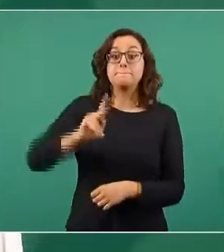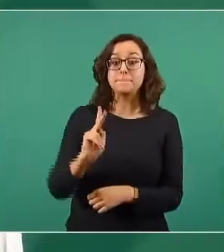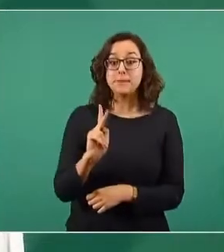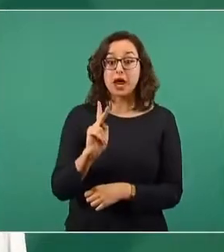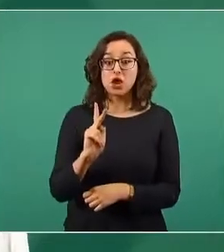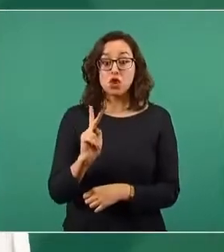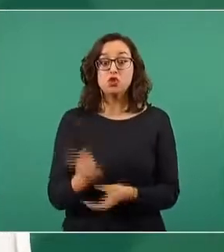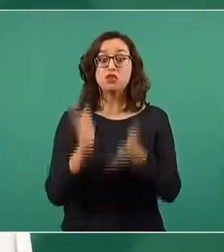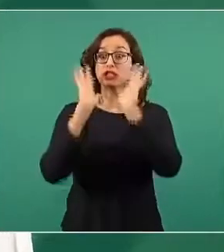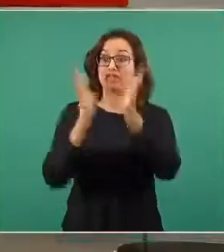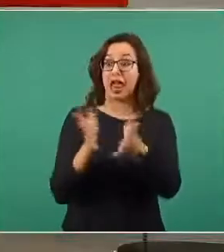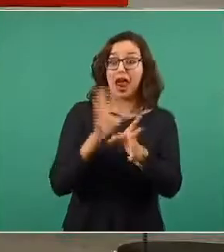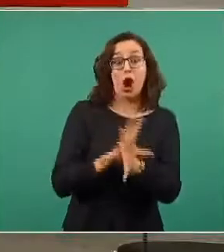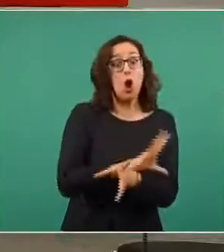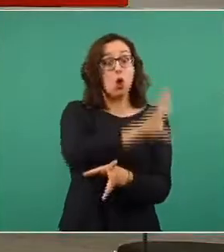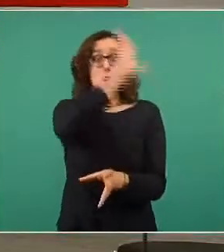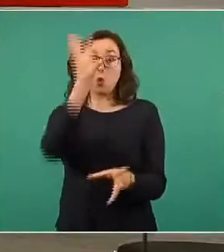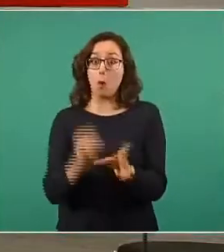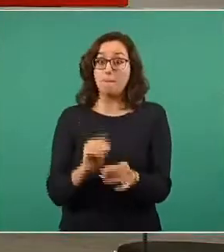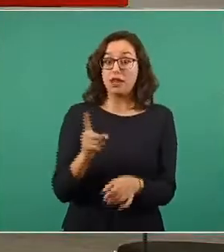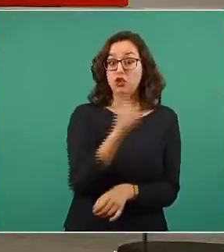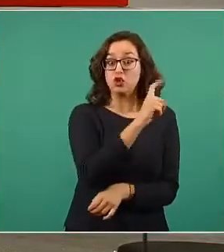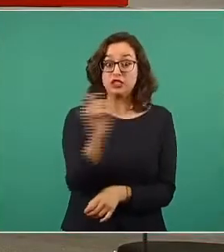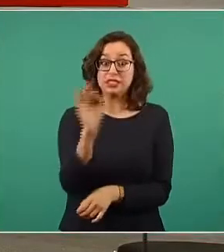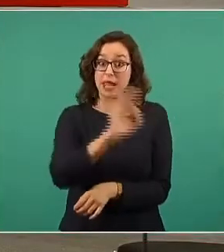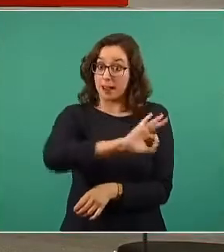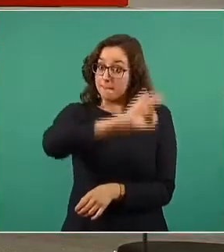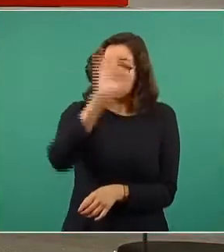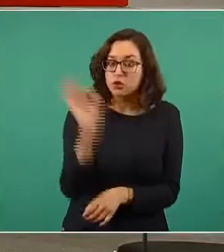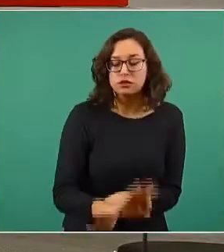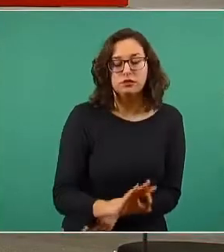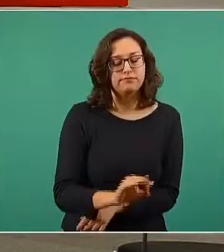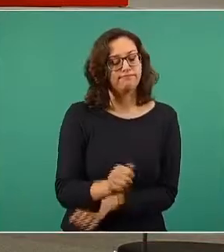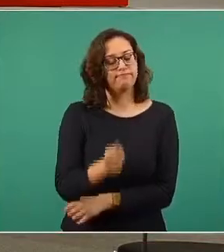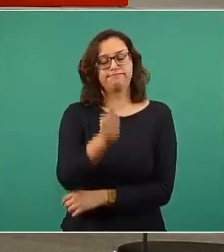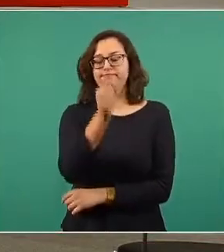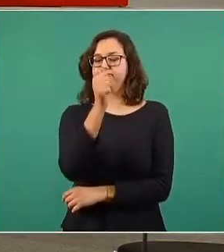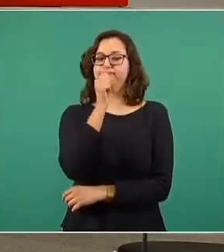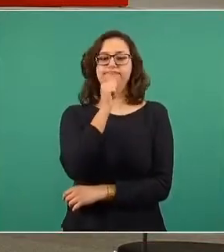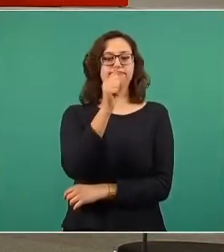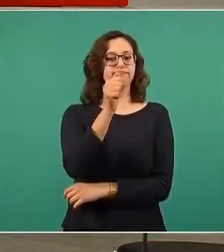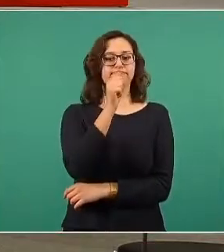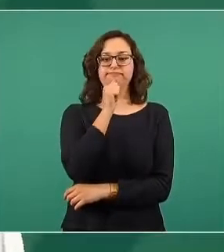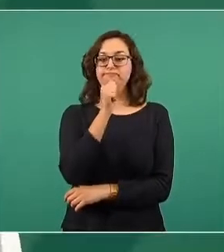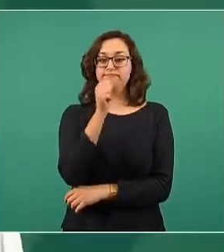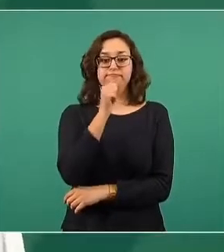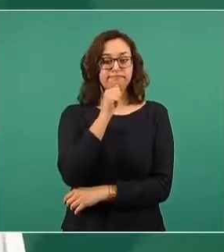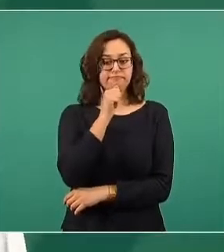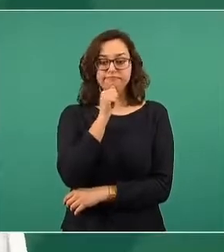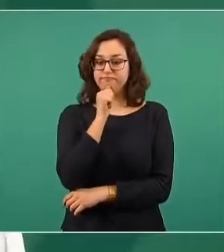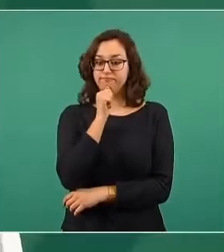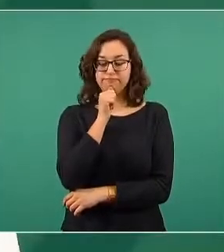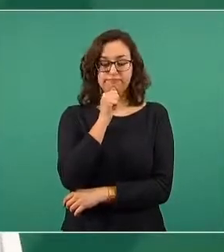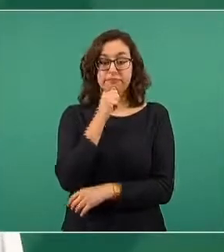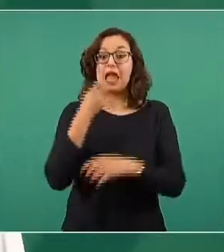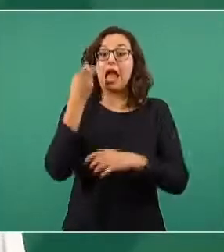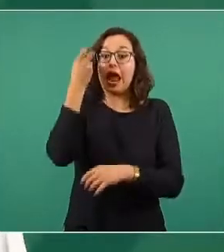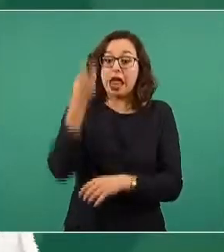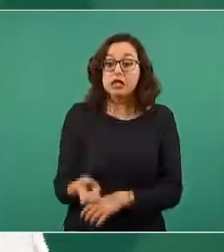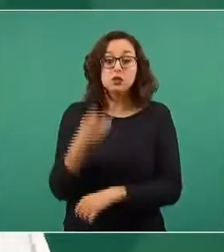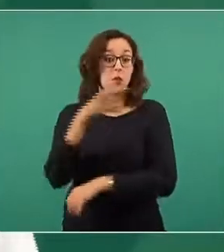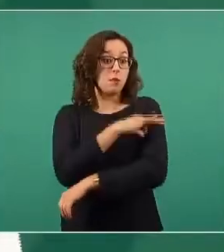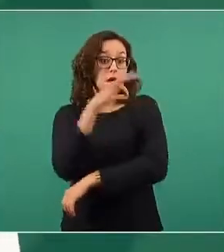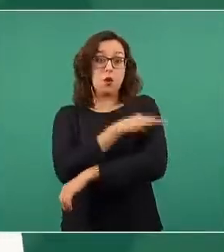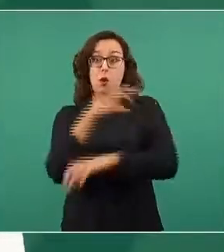tienen que ser ensayos clínicos de la fase 3 completamente terminados. Eso, en promedio o en la